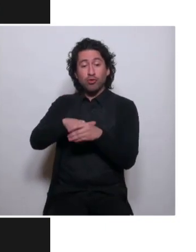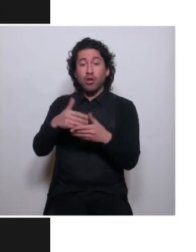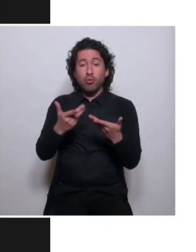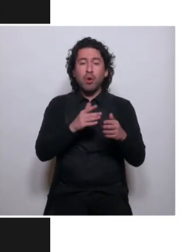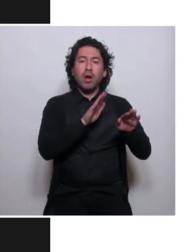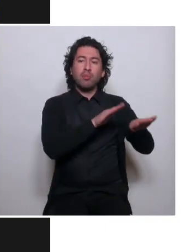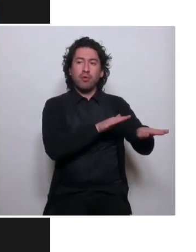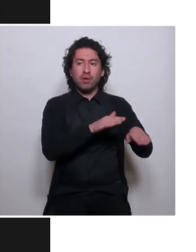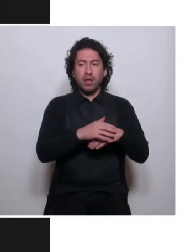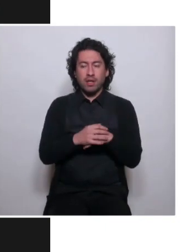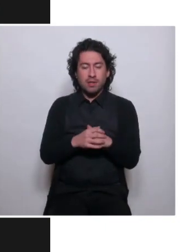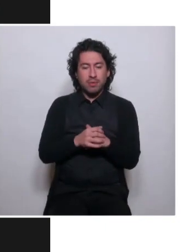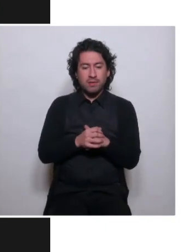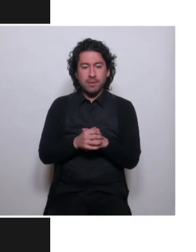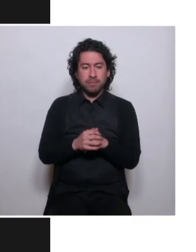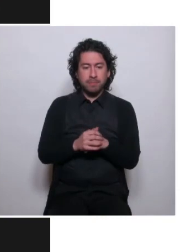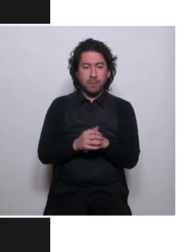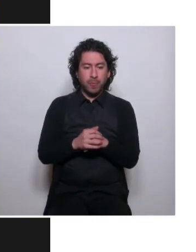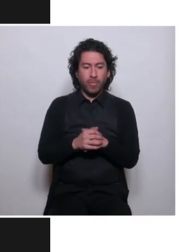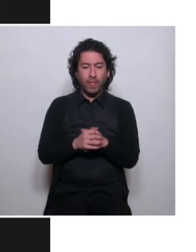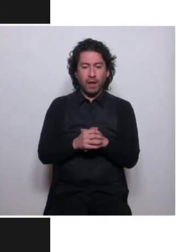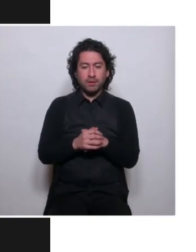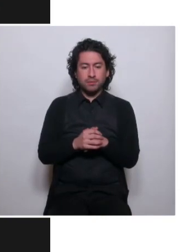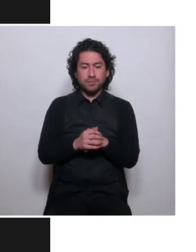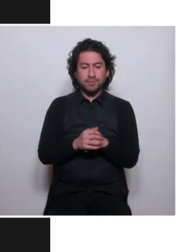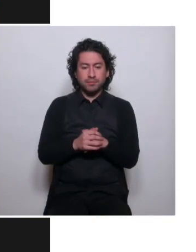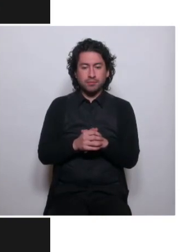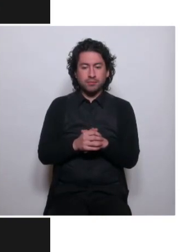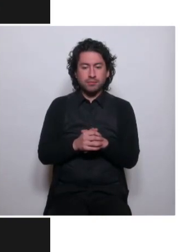Apruebo. Gracias.